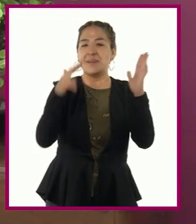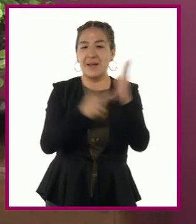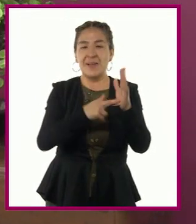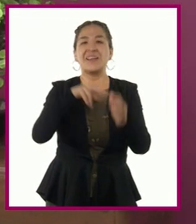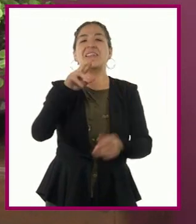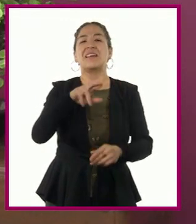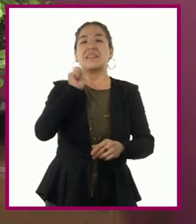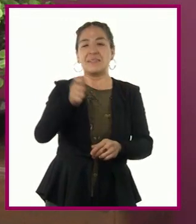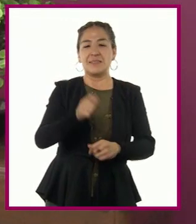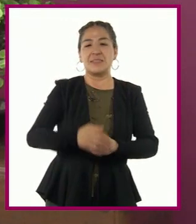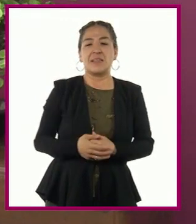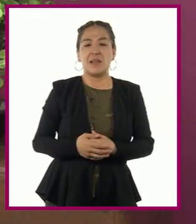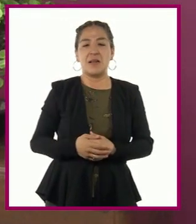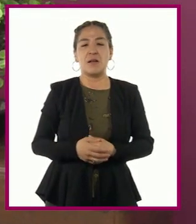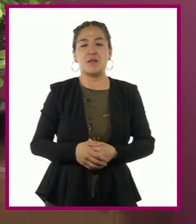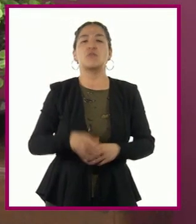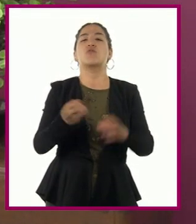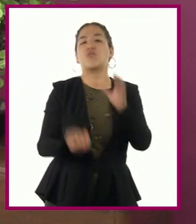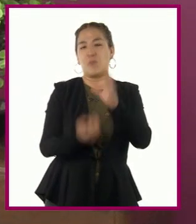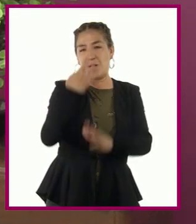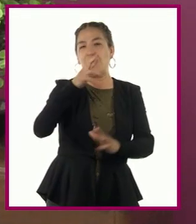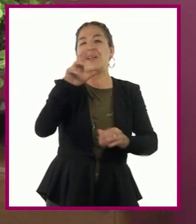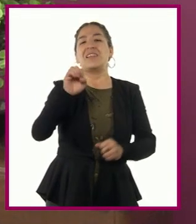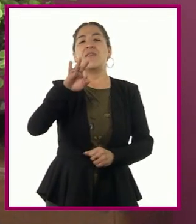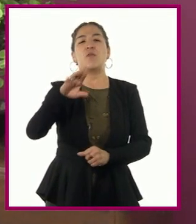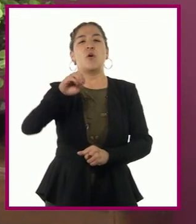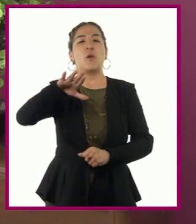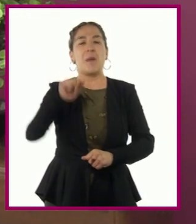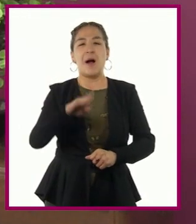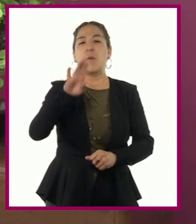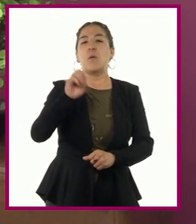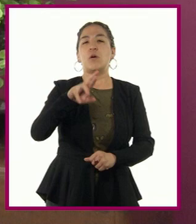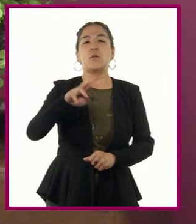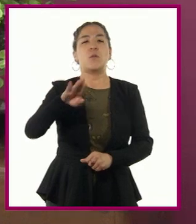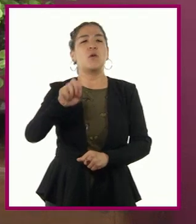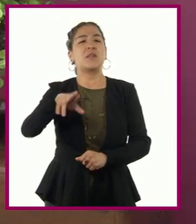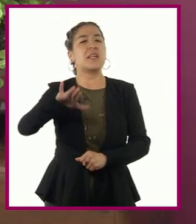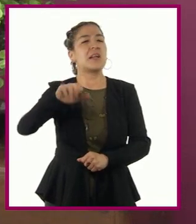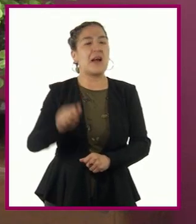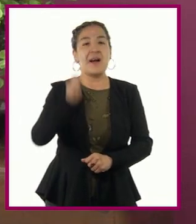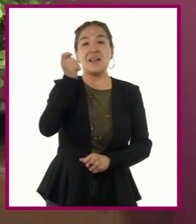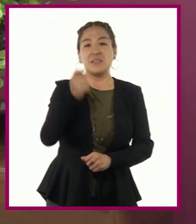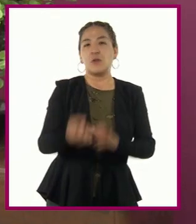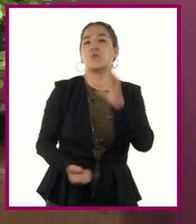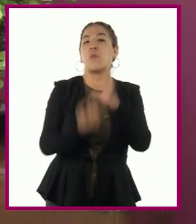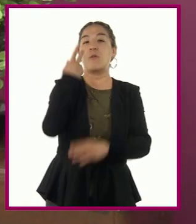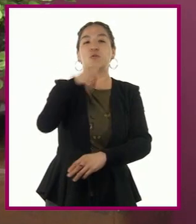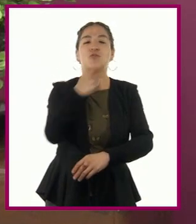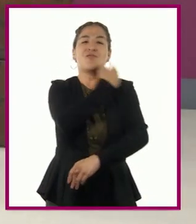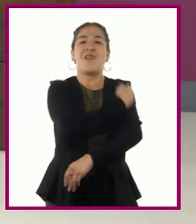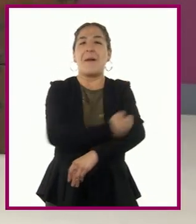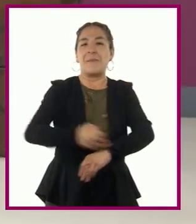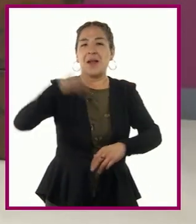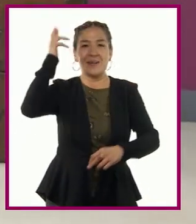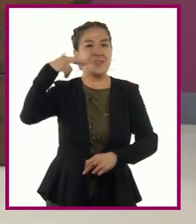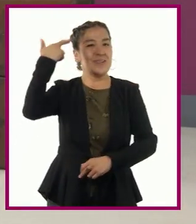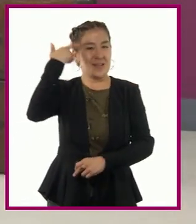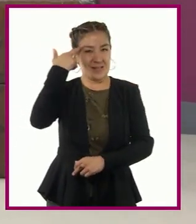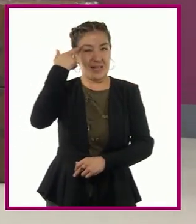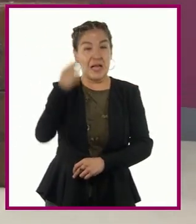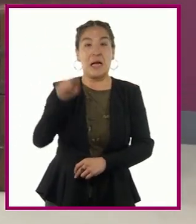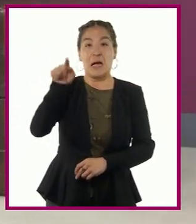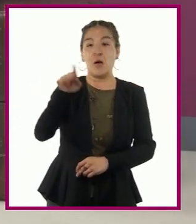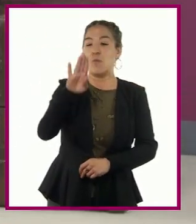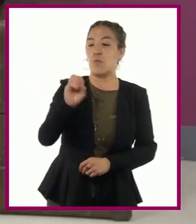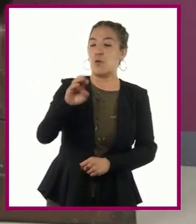las llamadas reformas borbónicas, nombradas así porque provenían de la nueva familia reinante, los